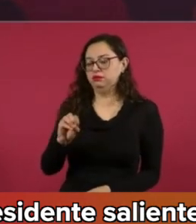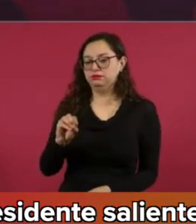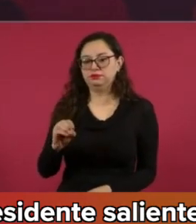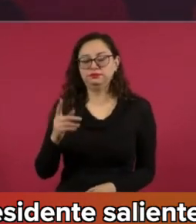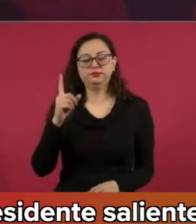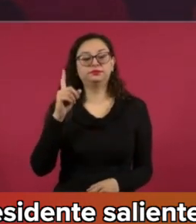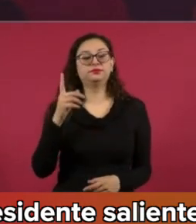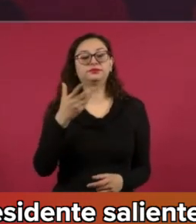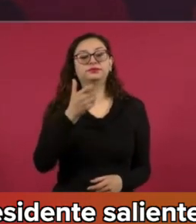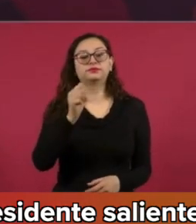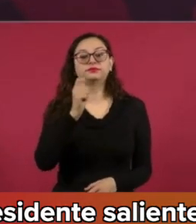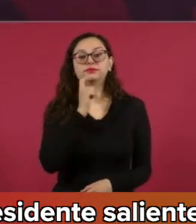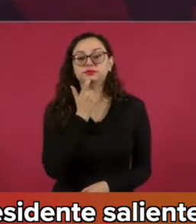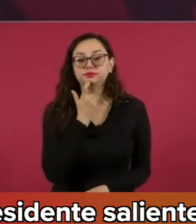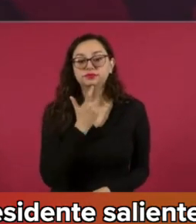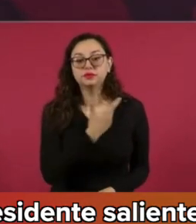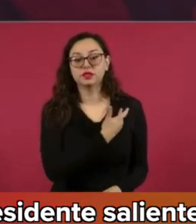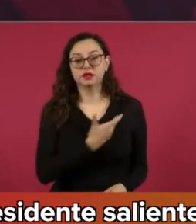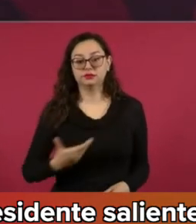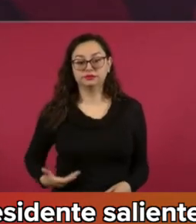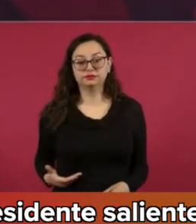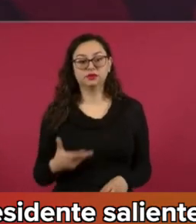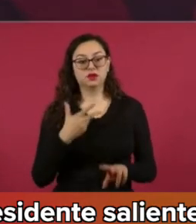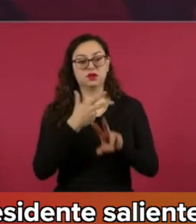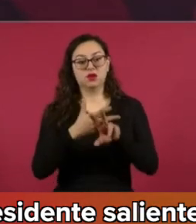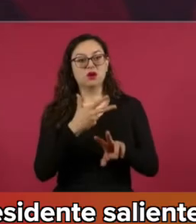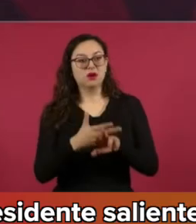que AMLO presidente o narcopresidente.